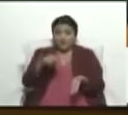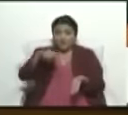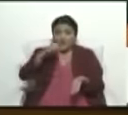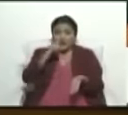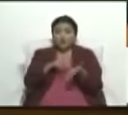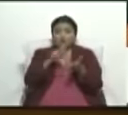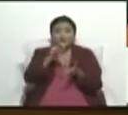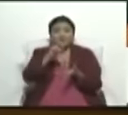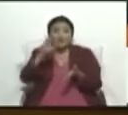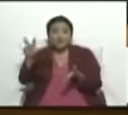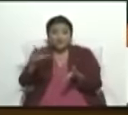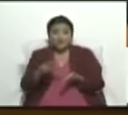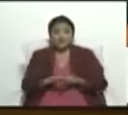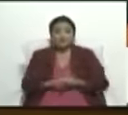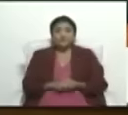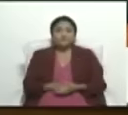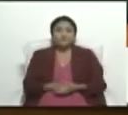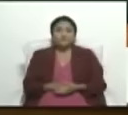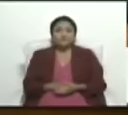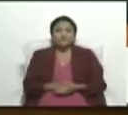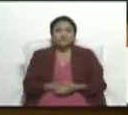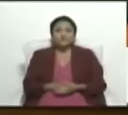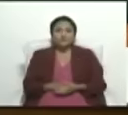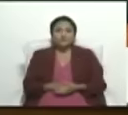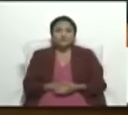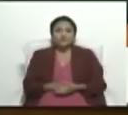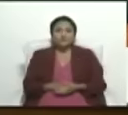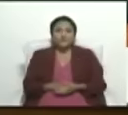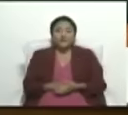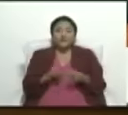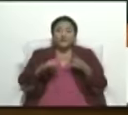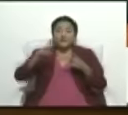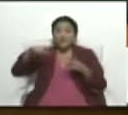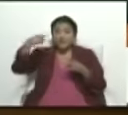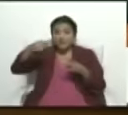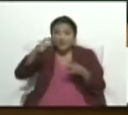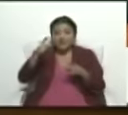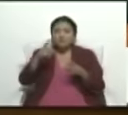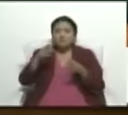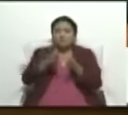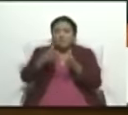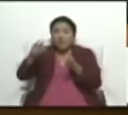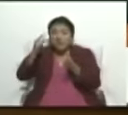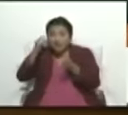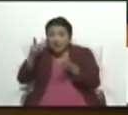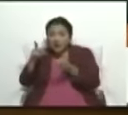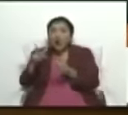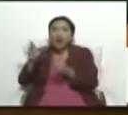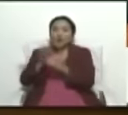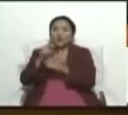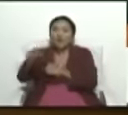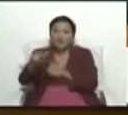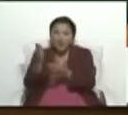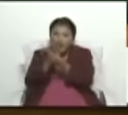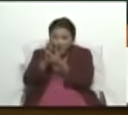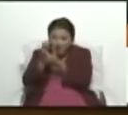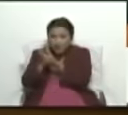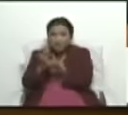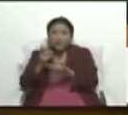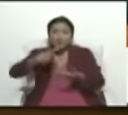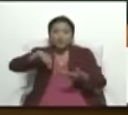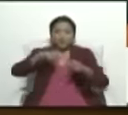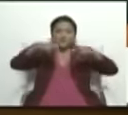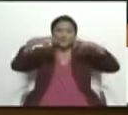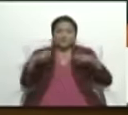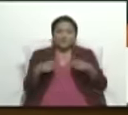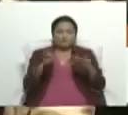del año 2023. Hasta que días después aparece el expediente, y ahí fue donde, viendo el expediente